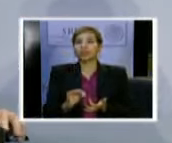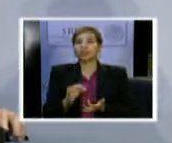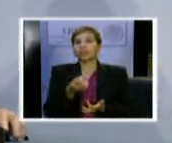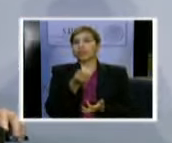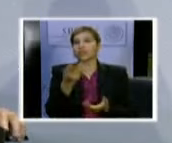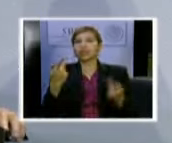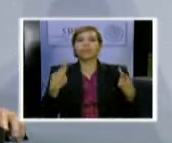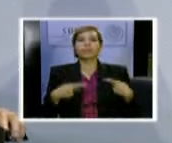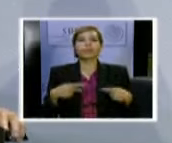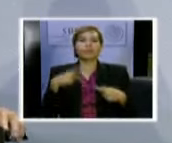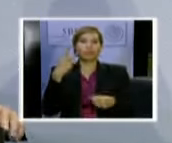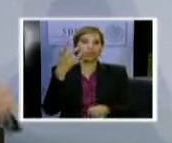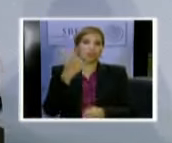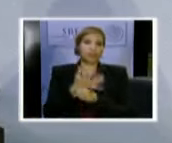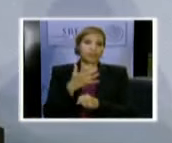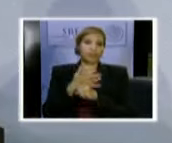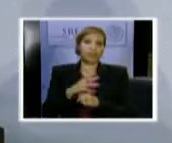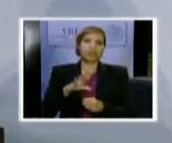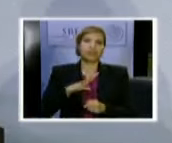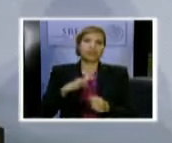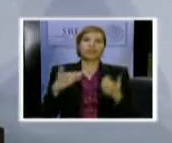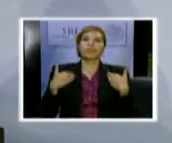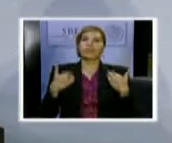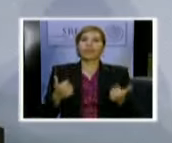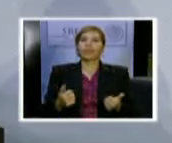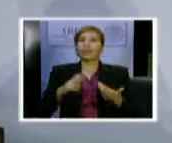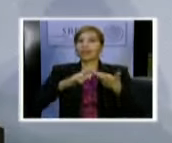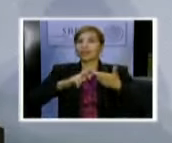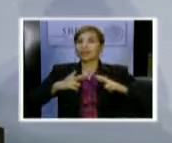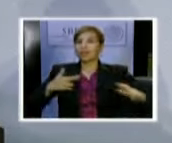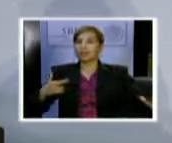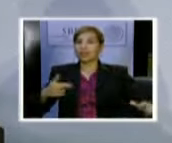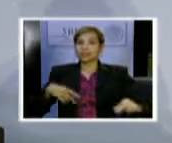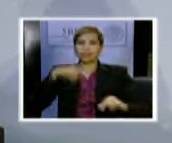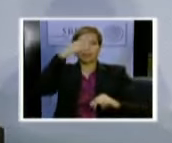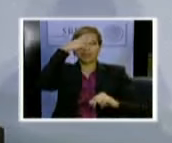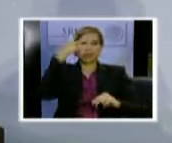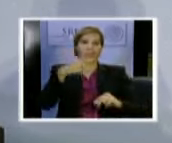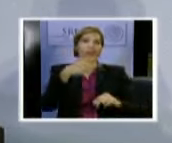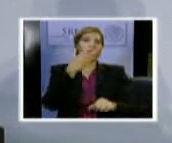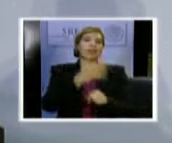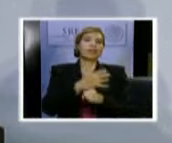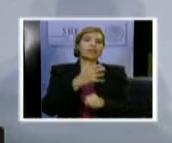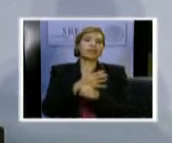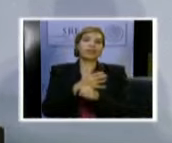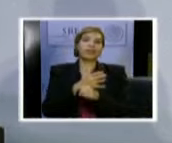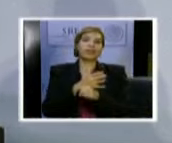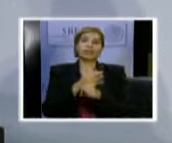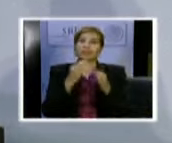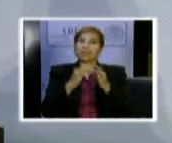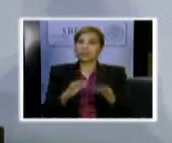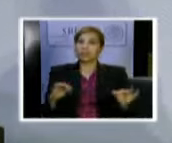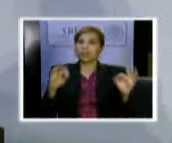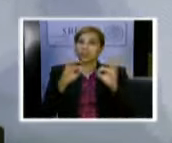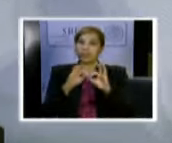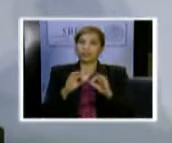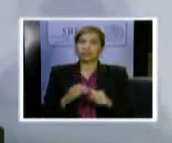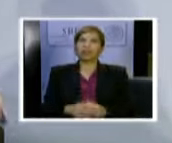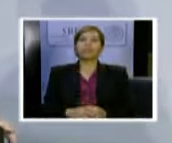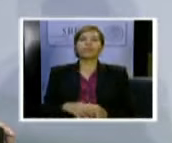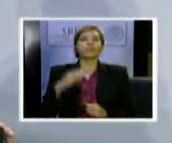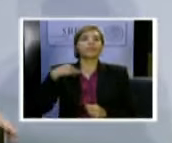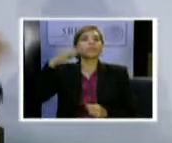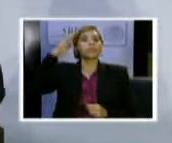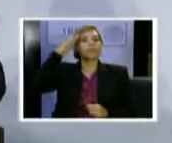los americanos está consciente de que la relación entre México y los Estados Unidos es importante. Me